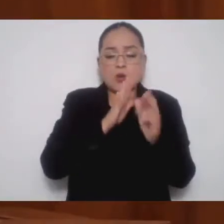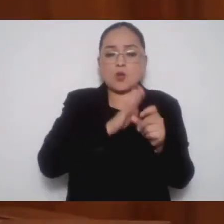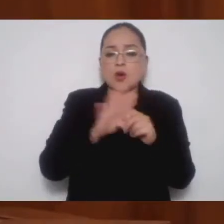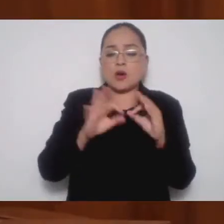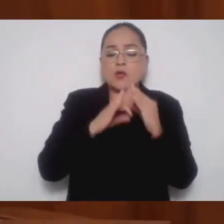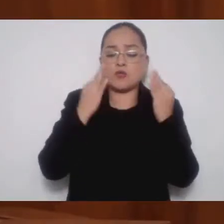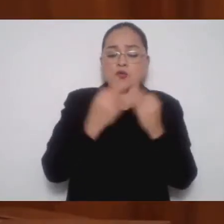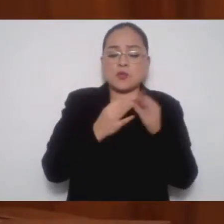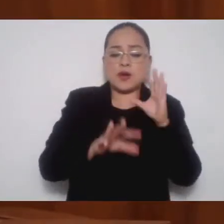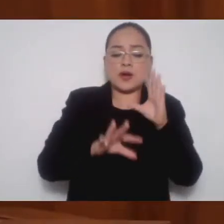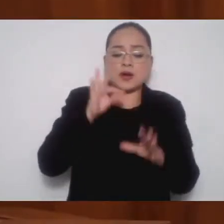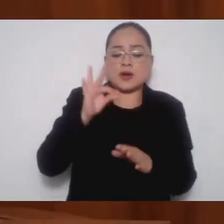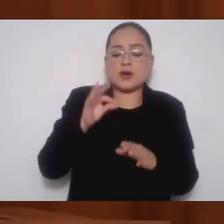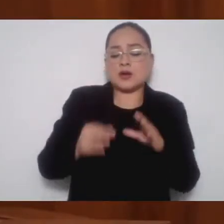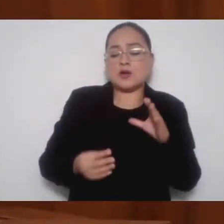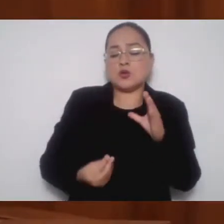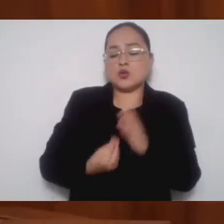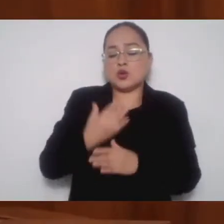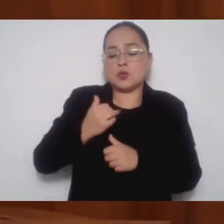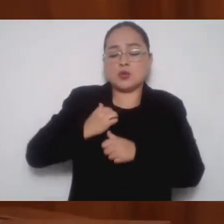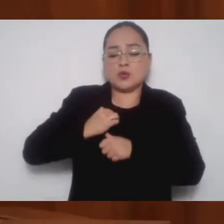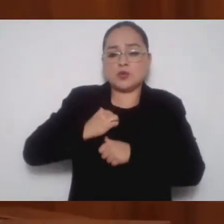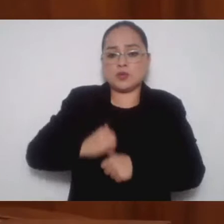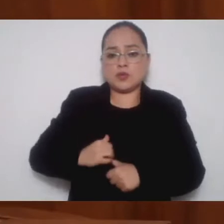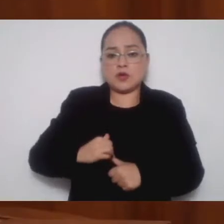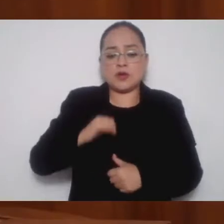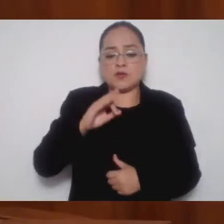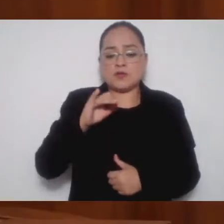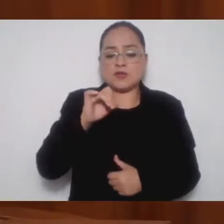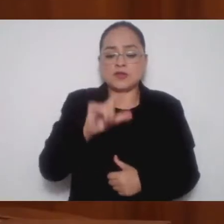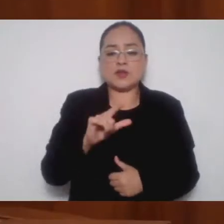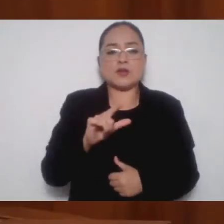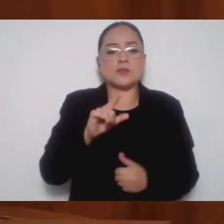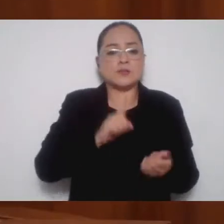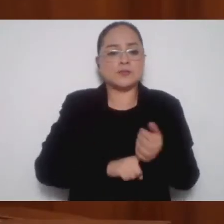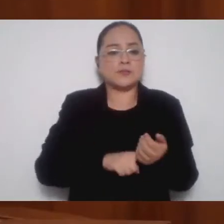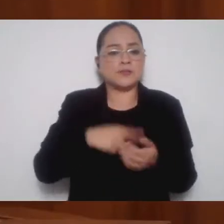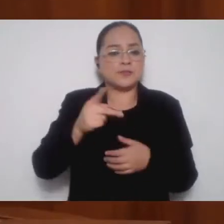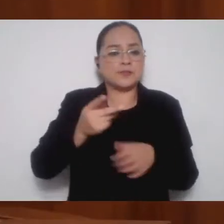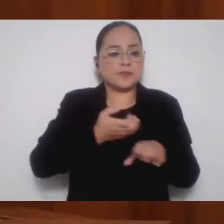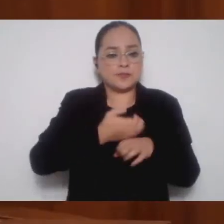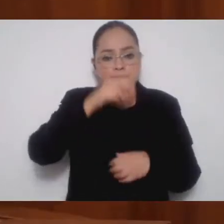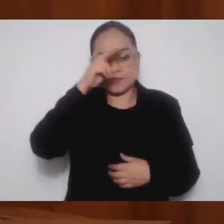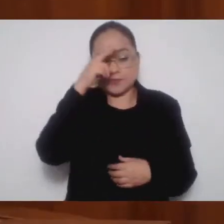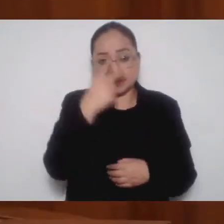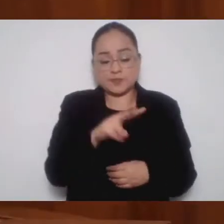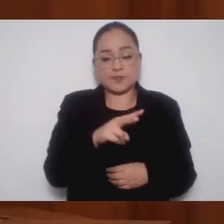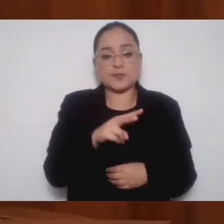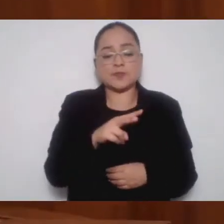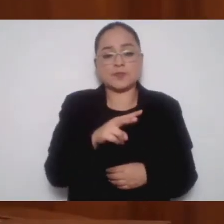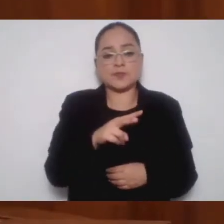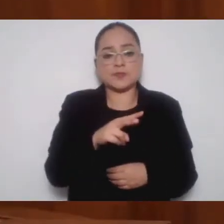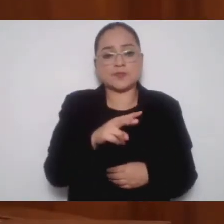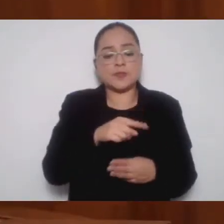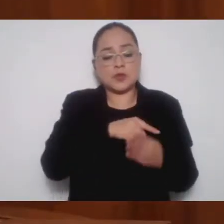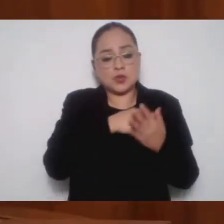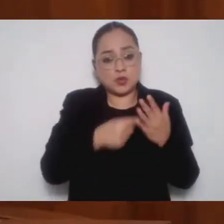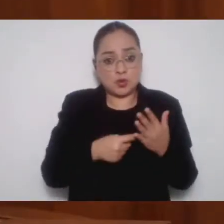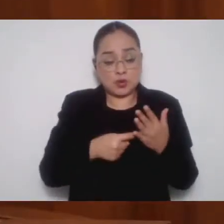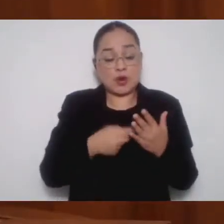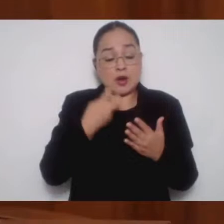el proceso y la convocatoria para designar a la o el fiscal general de justicia del Estado de México,